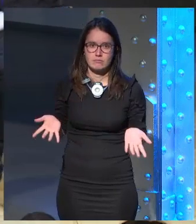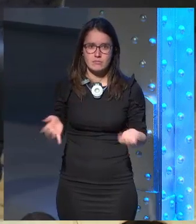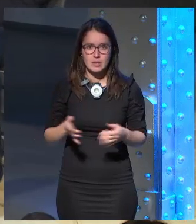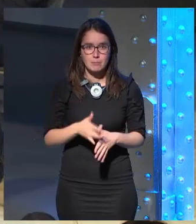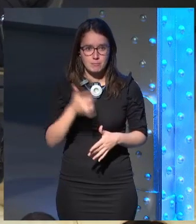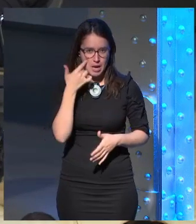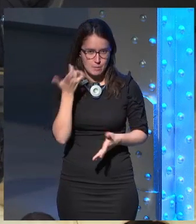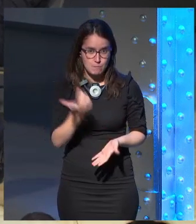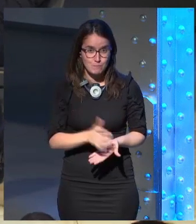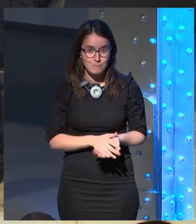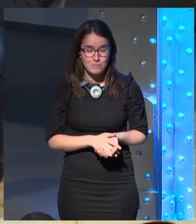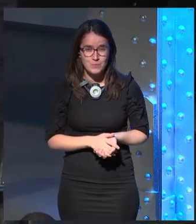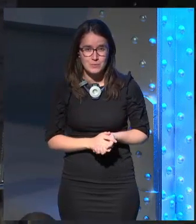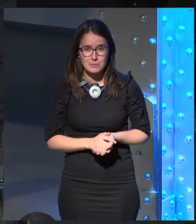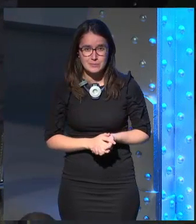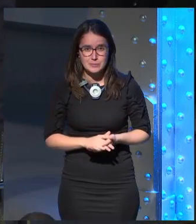Mira,